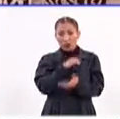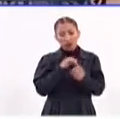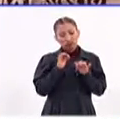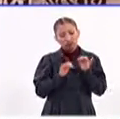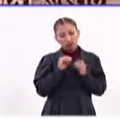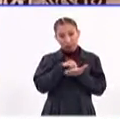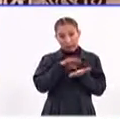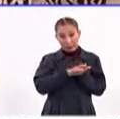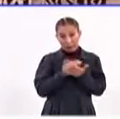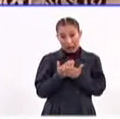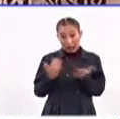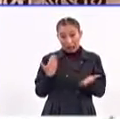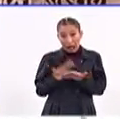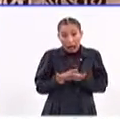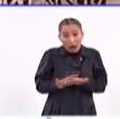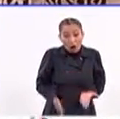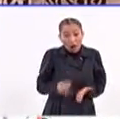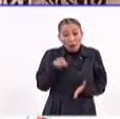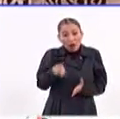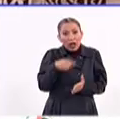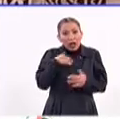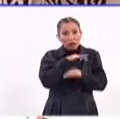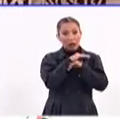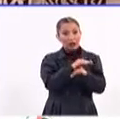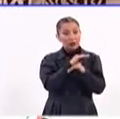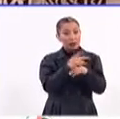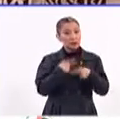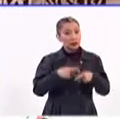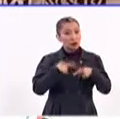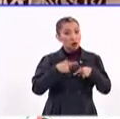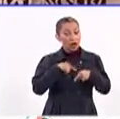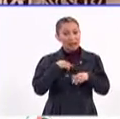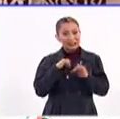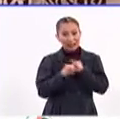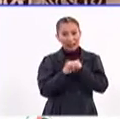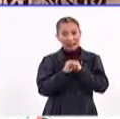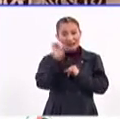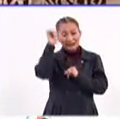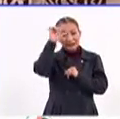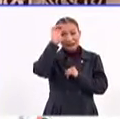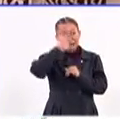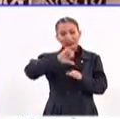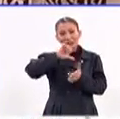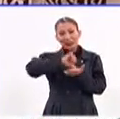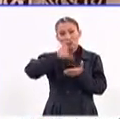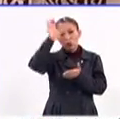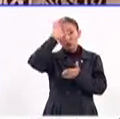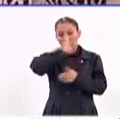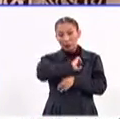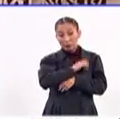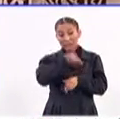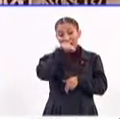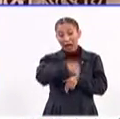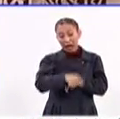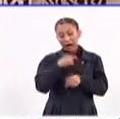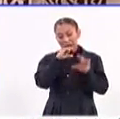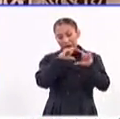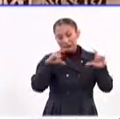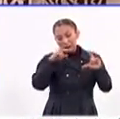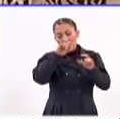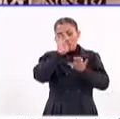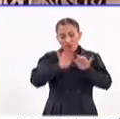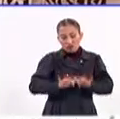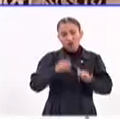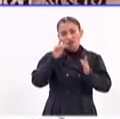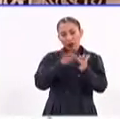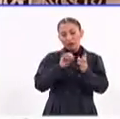y de hecho se tienen que inscribir desde ahora, porque como hay cupo limitado, en la página del Centro Cultural de España, ahí está justo el formato y